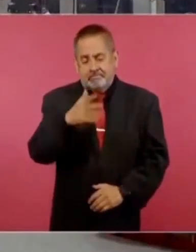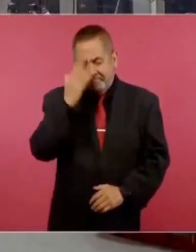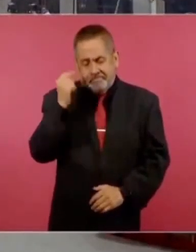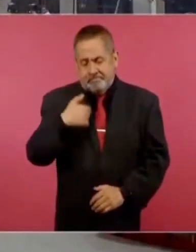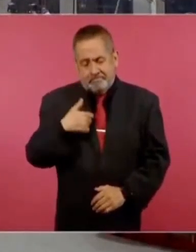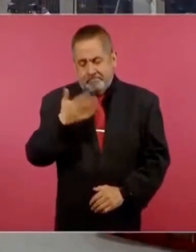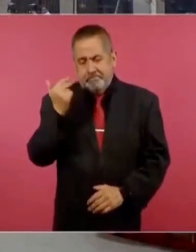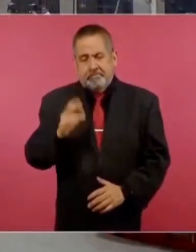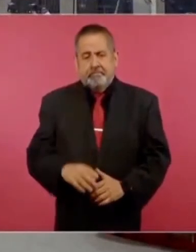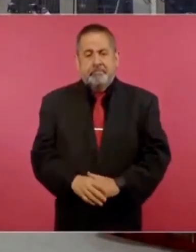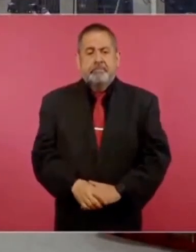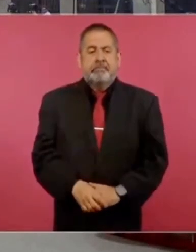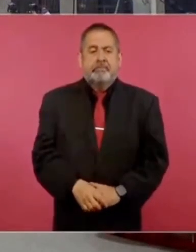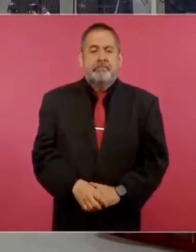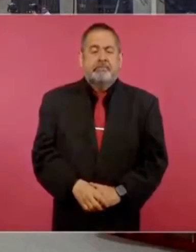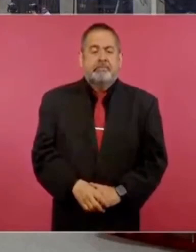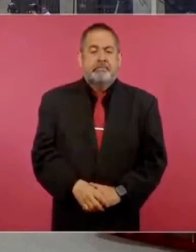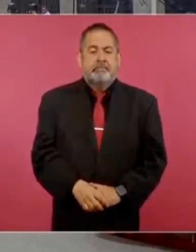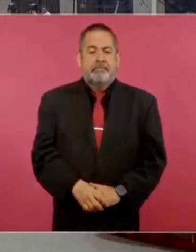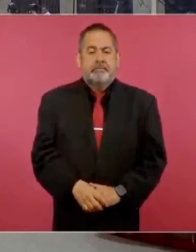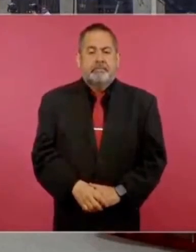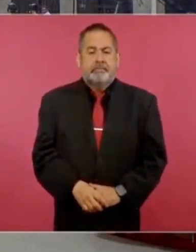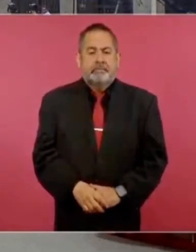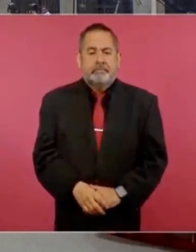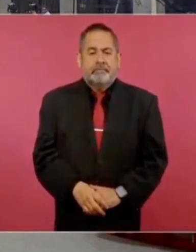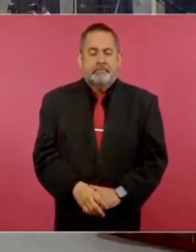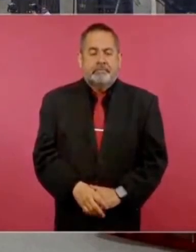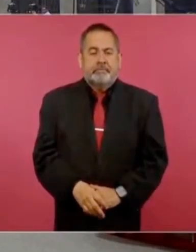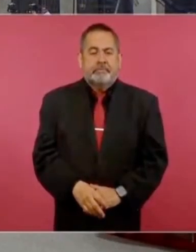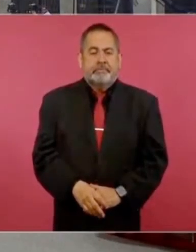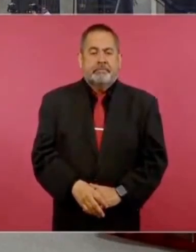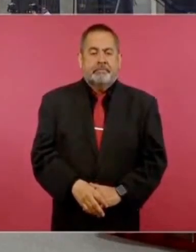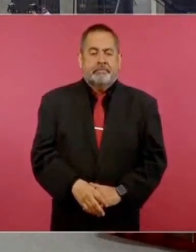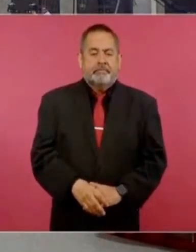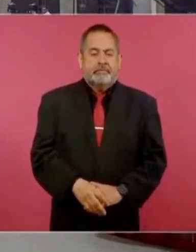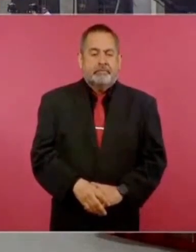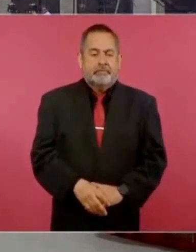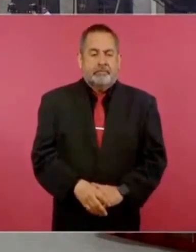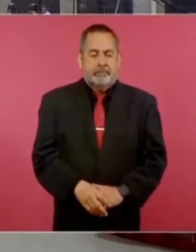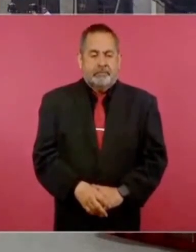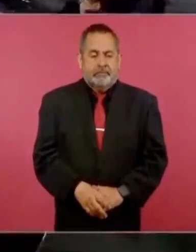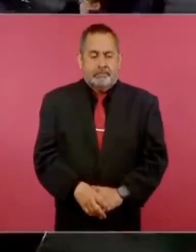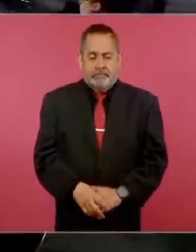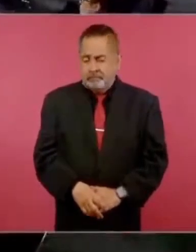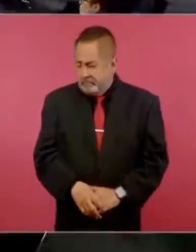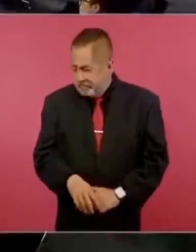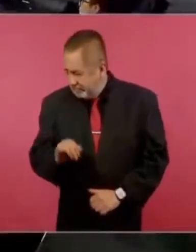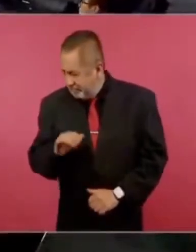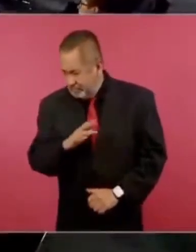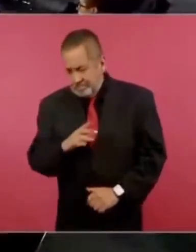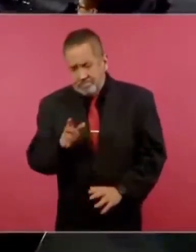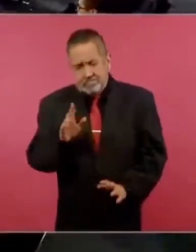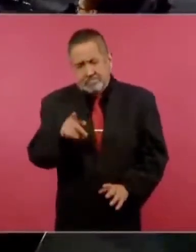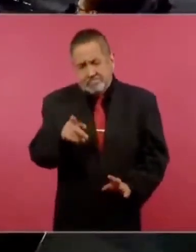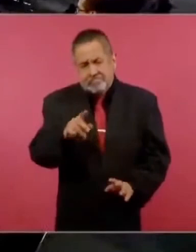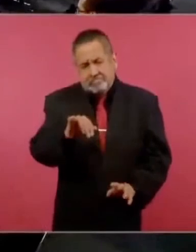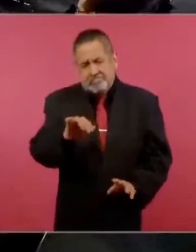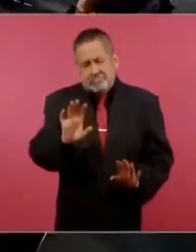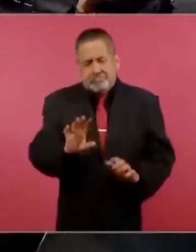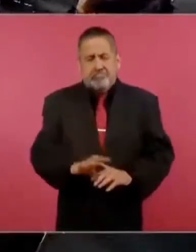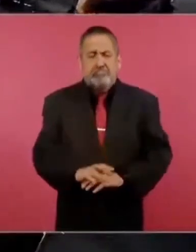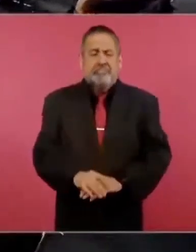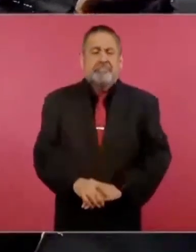y es funcionario de gobernación se mantendrá en su cargo durante la sagat Sí sí